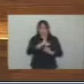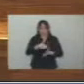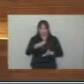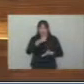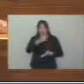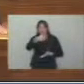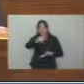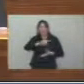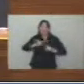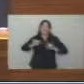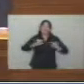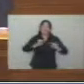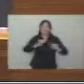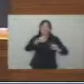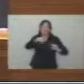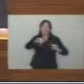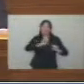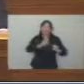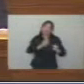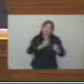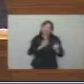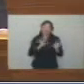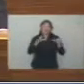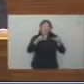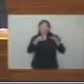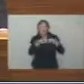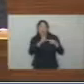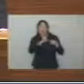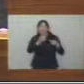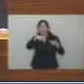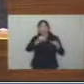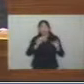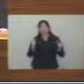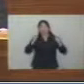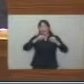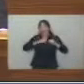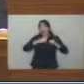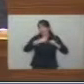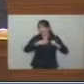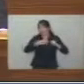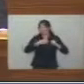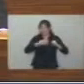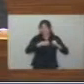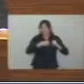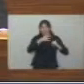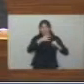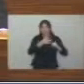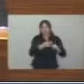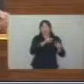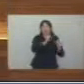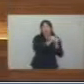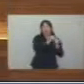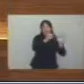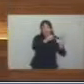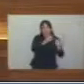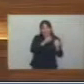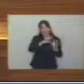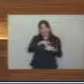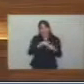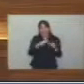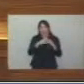eran incapaces de llegar a un acuerdo con sus primos hermanos del PP, como eran incapaces de ponerse de acuerdo sumando 26 de 45,